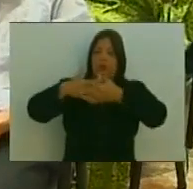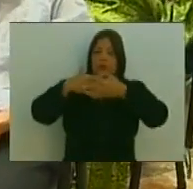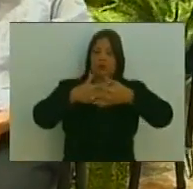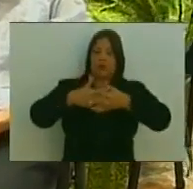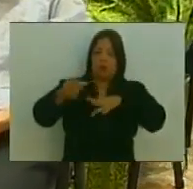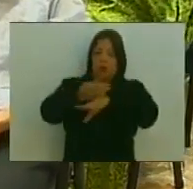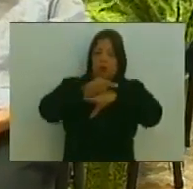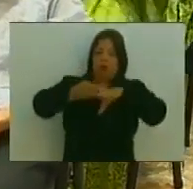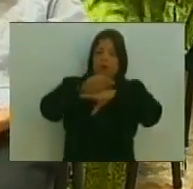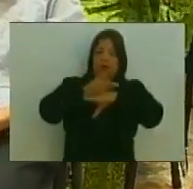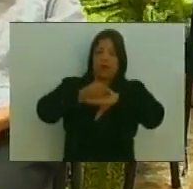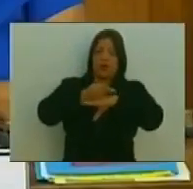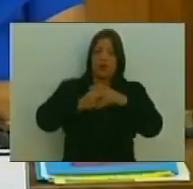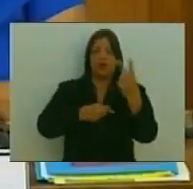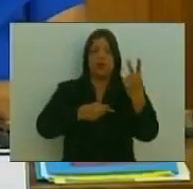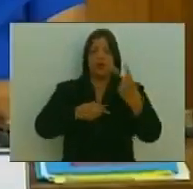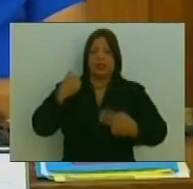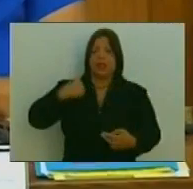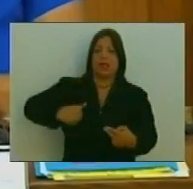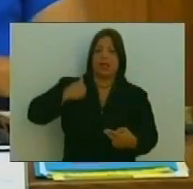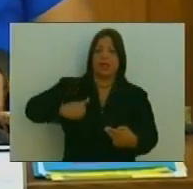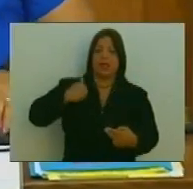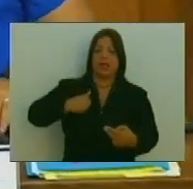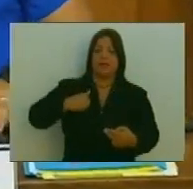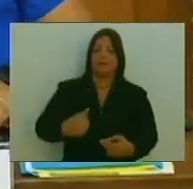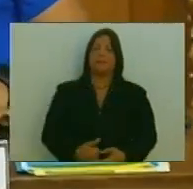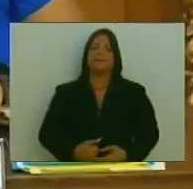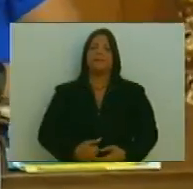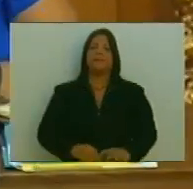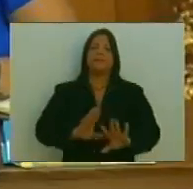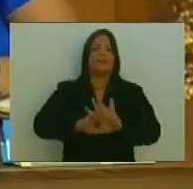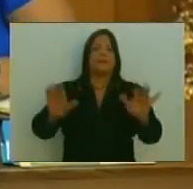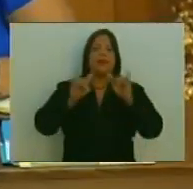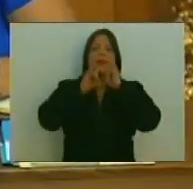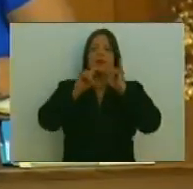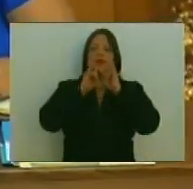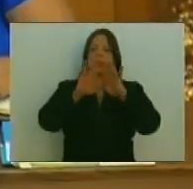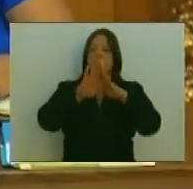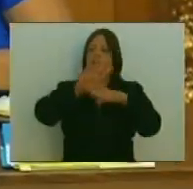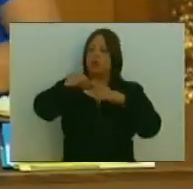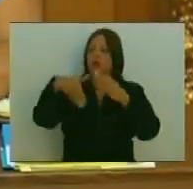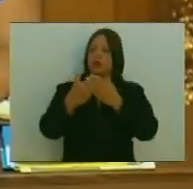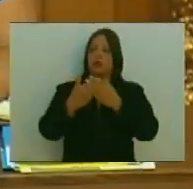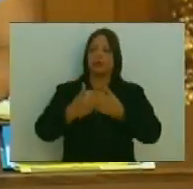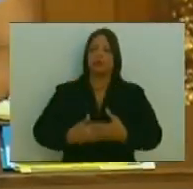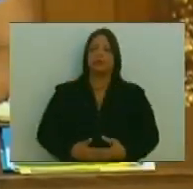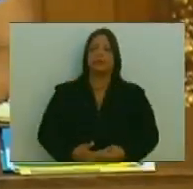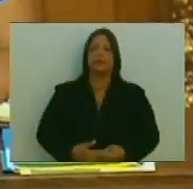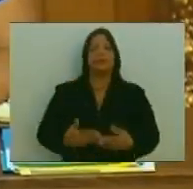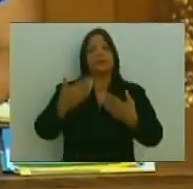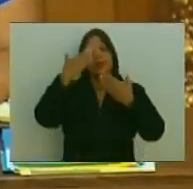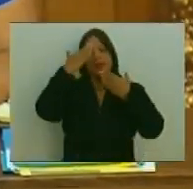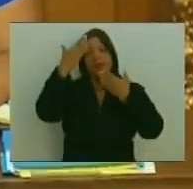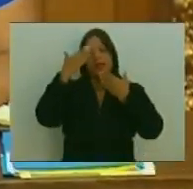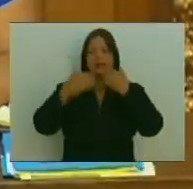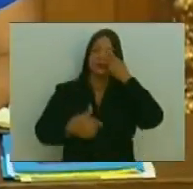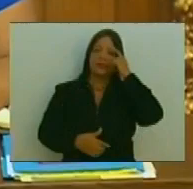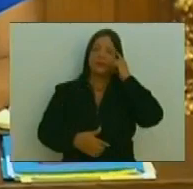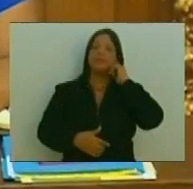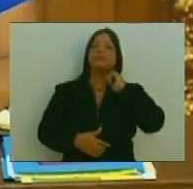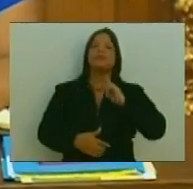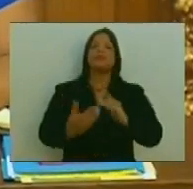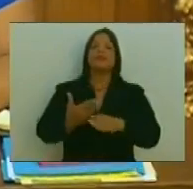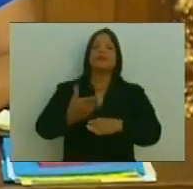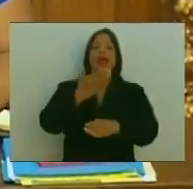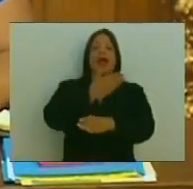de Estados Unidos de América y de Canadá. Es todo, ciudadana presidenta. Gracias, subsecretaria.